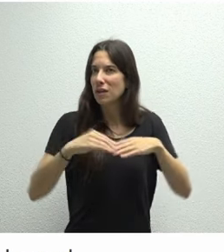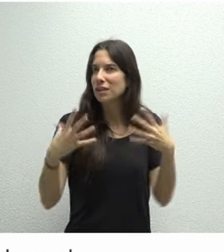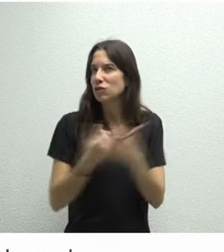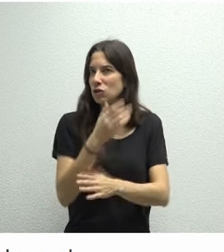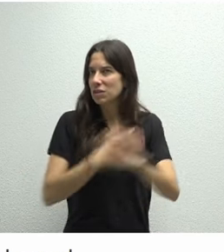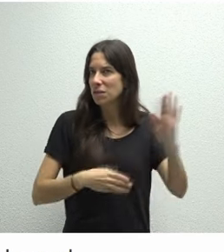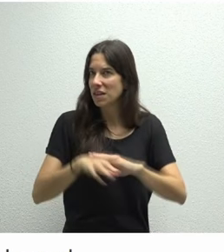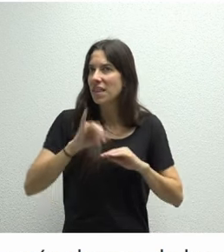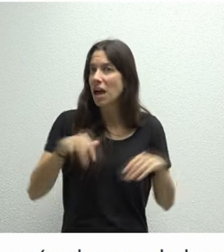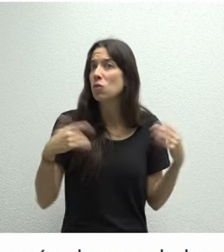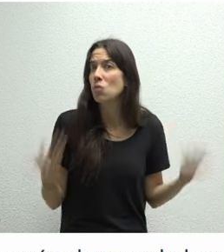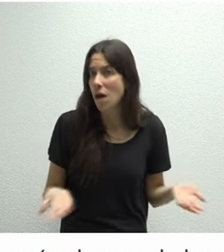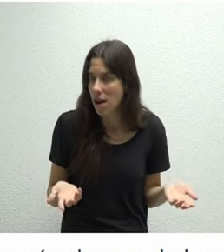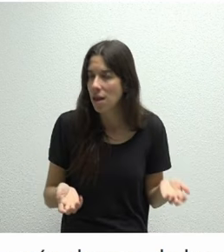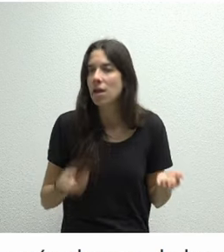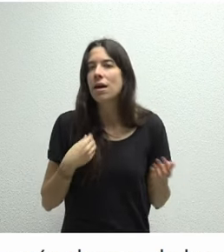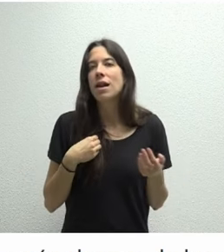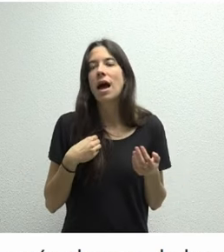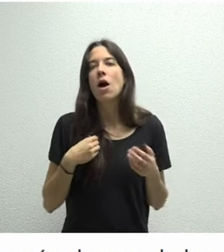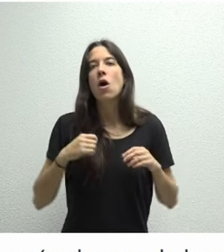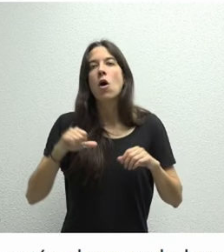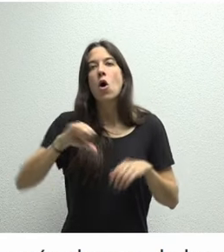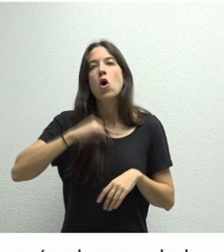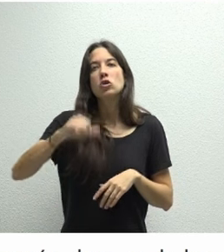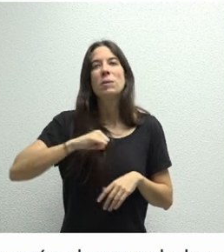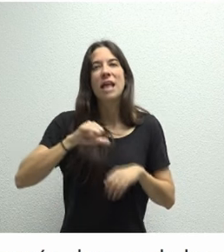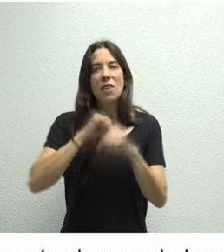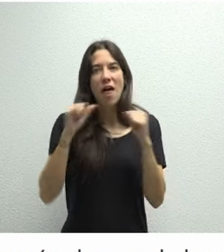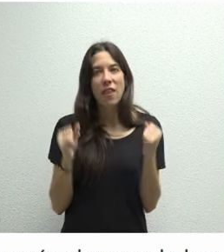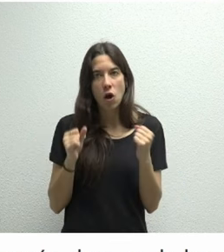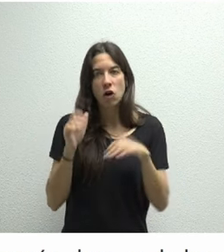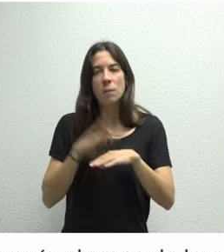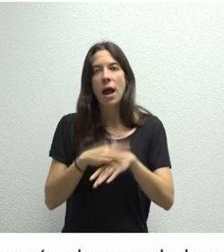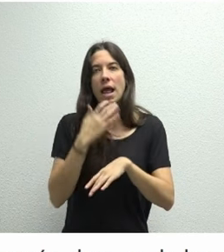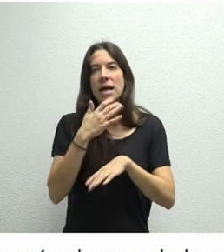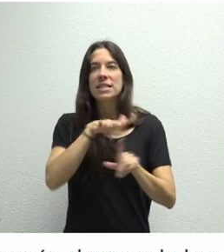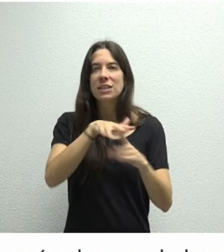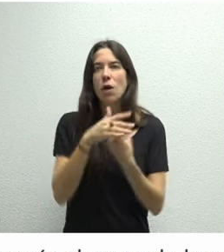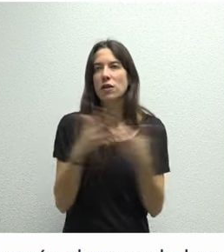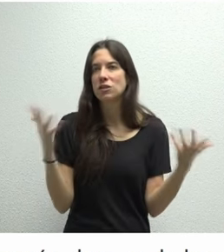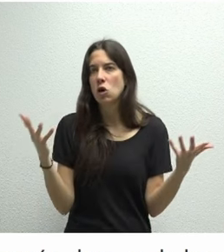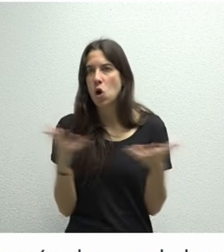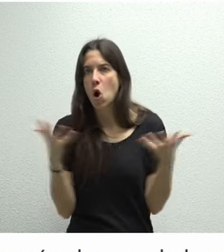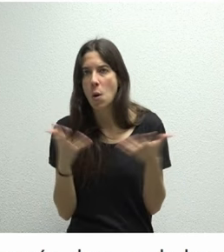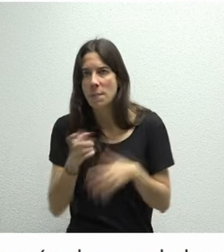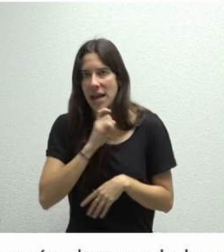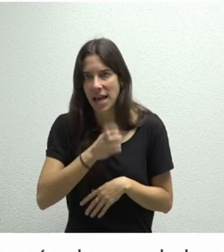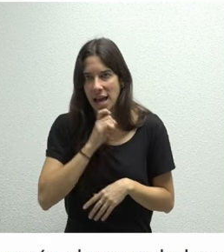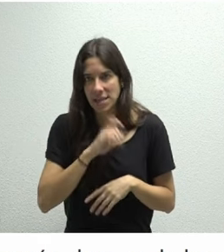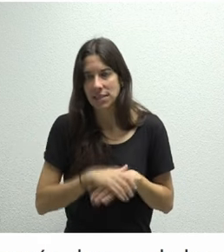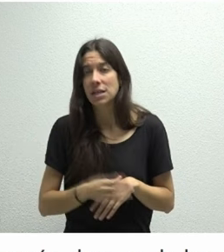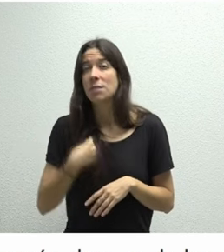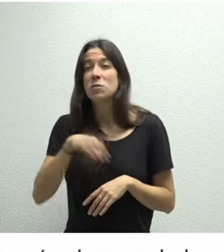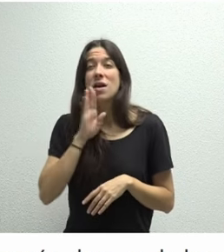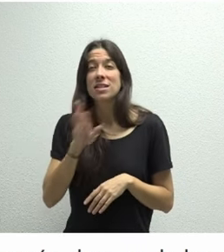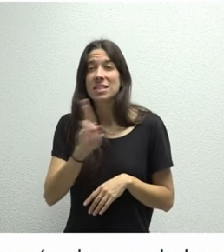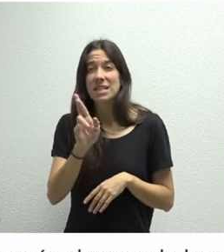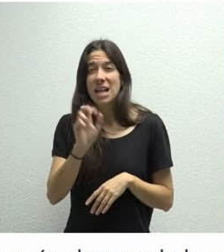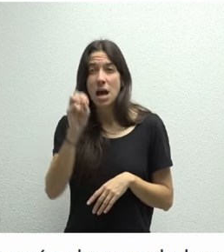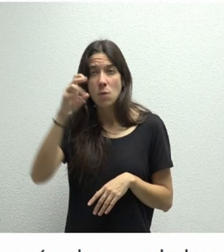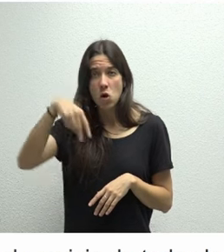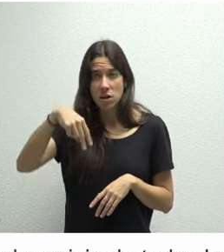discapacidad es la hospitalización para situaciones complejas lo que ha hablado Ramón de